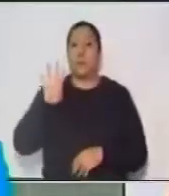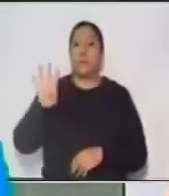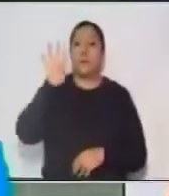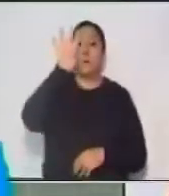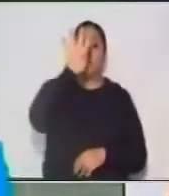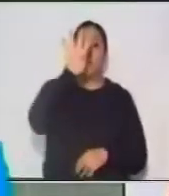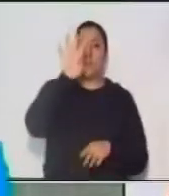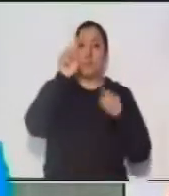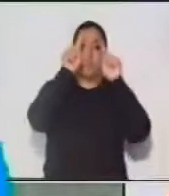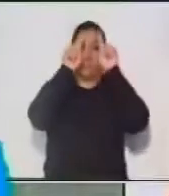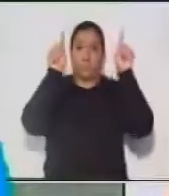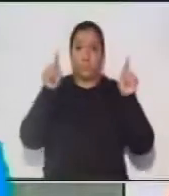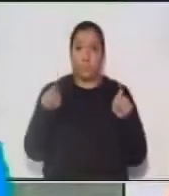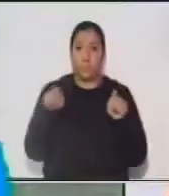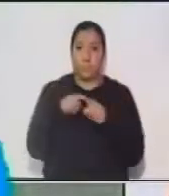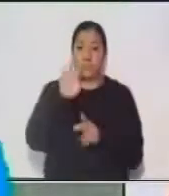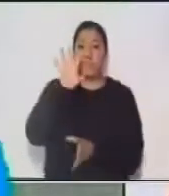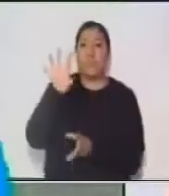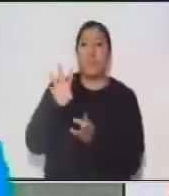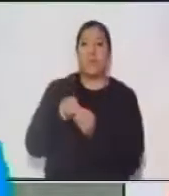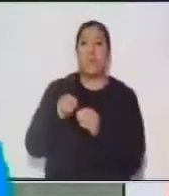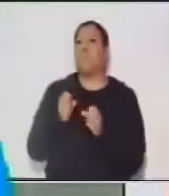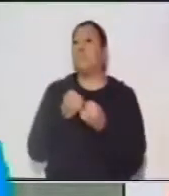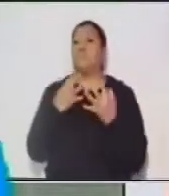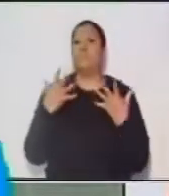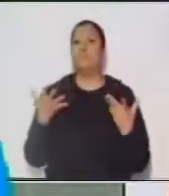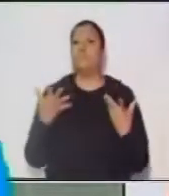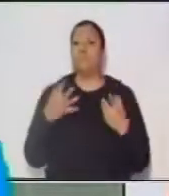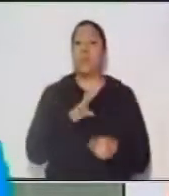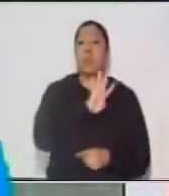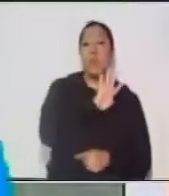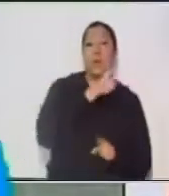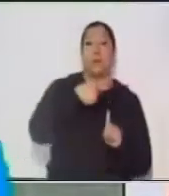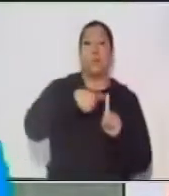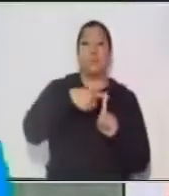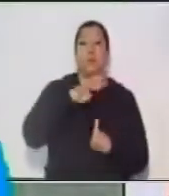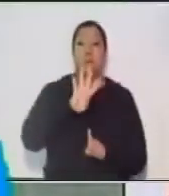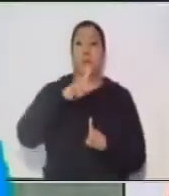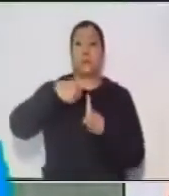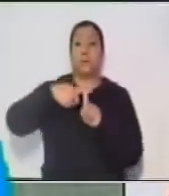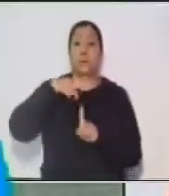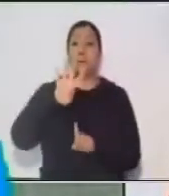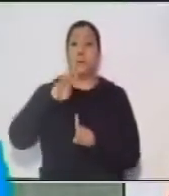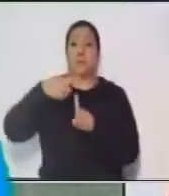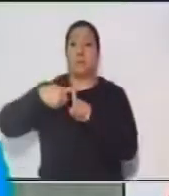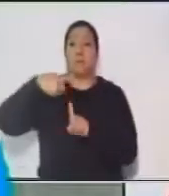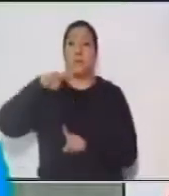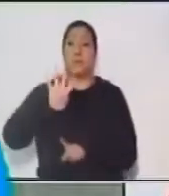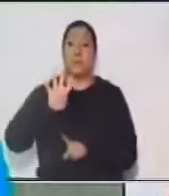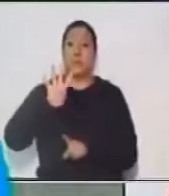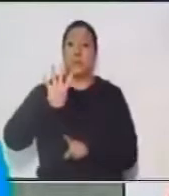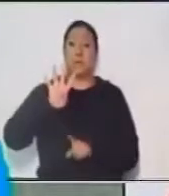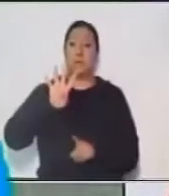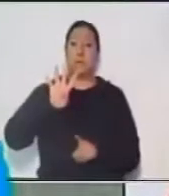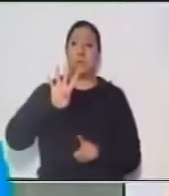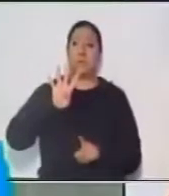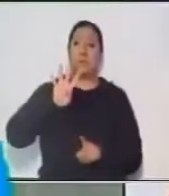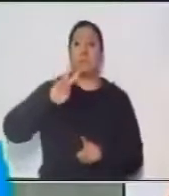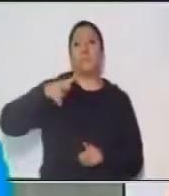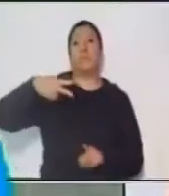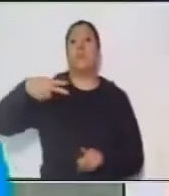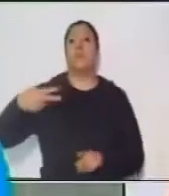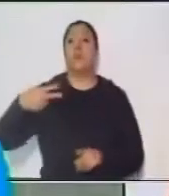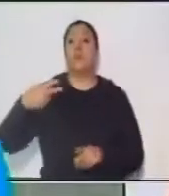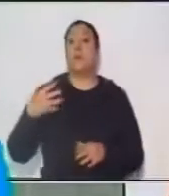nuestro perímetro es igual a 4 unidades, 4 más